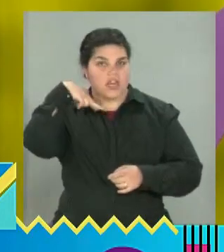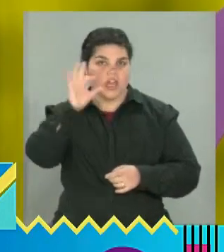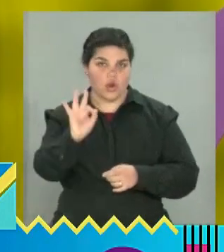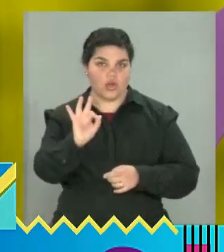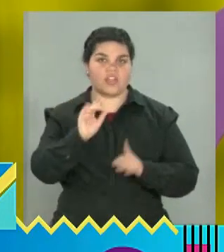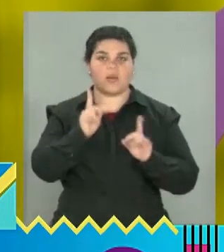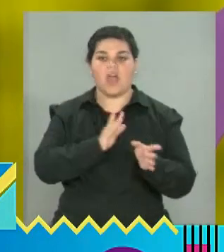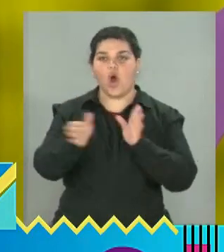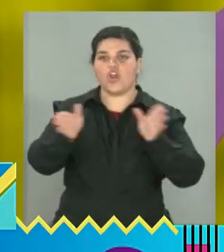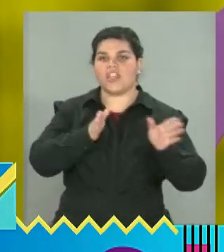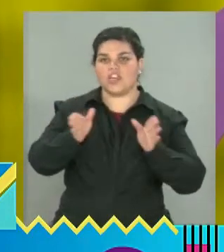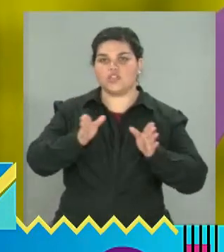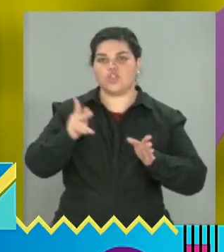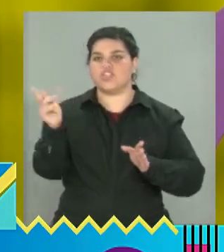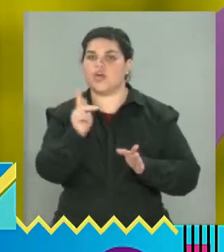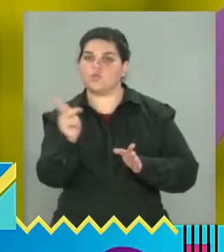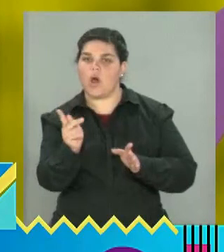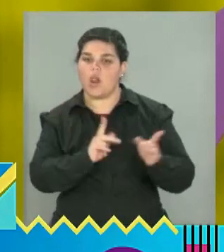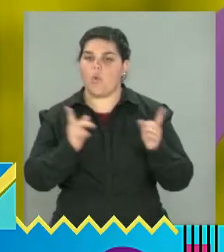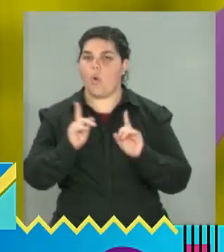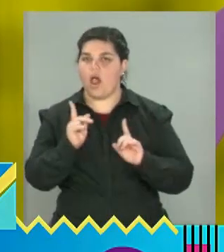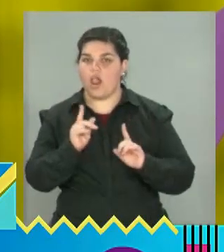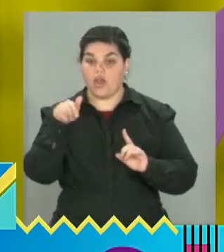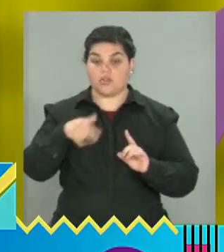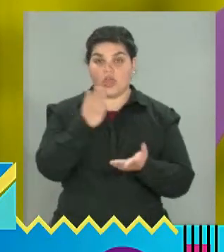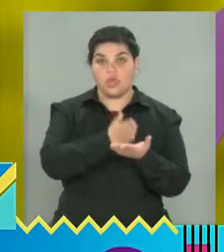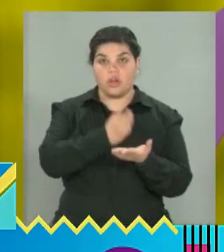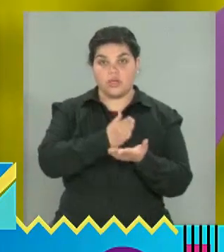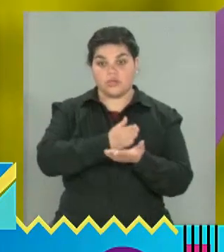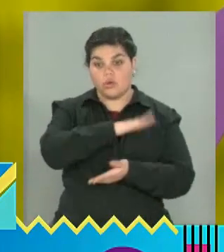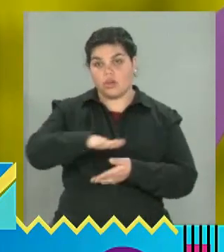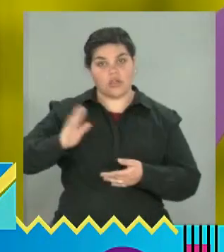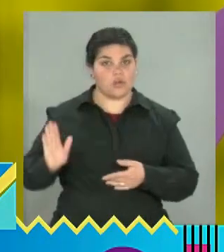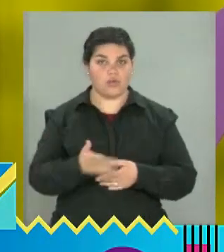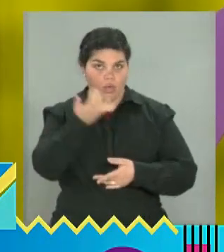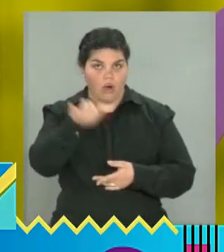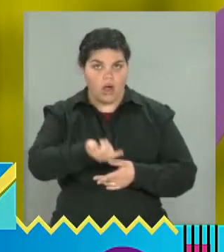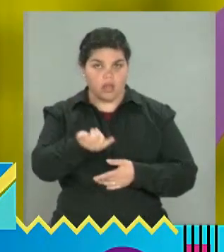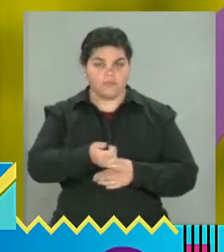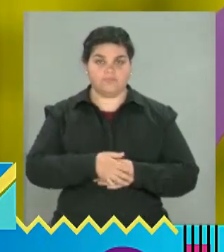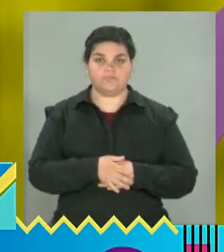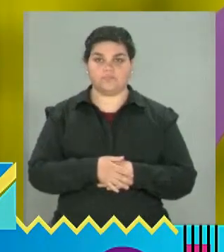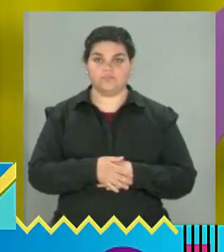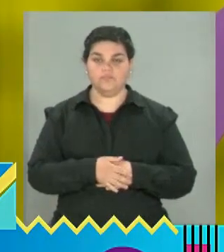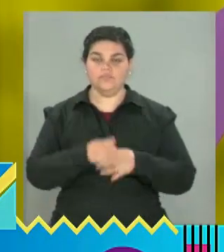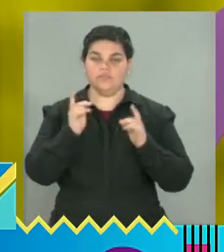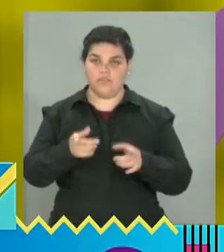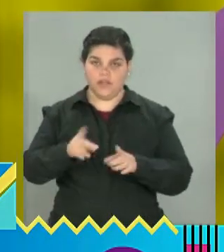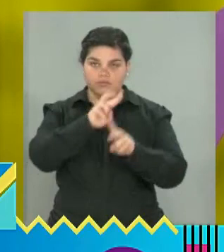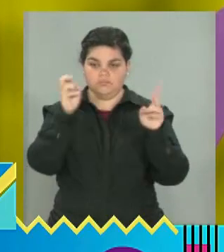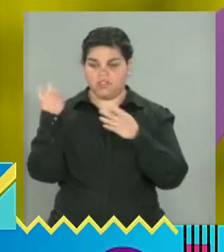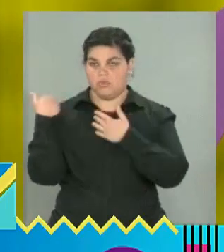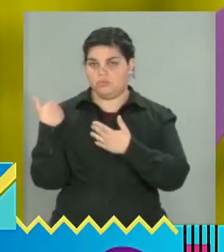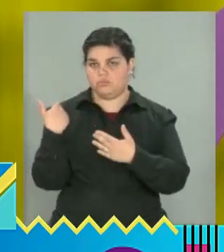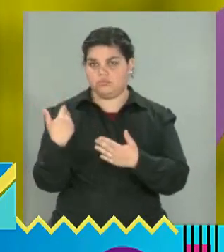son derechos que tienen todos los niños de nuestro país. Un tema que se vio en estos últimos días